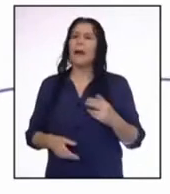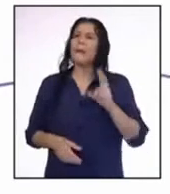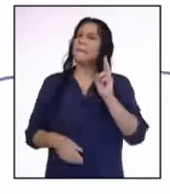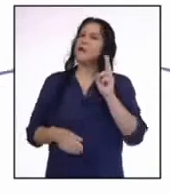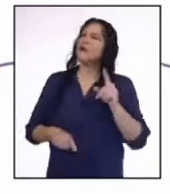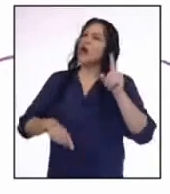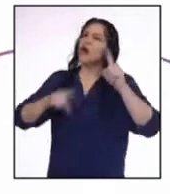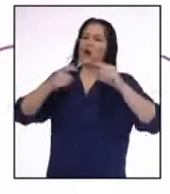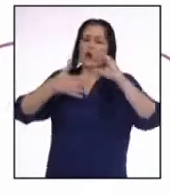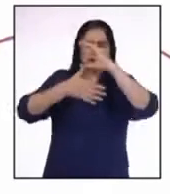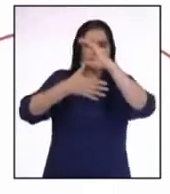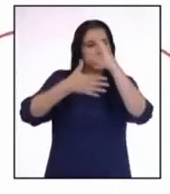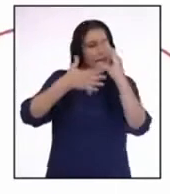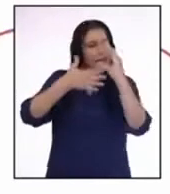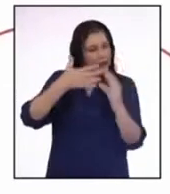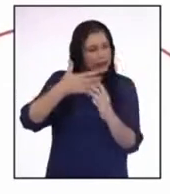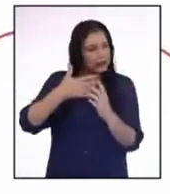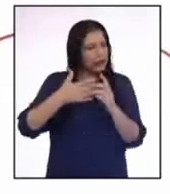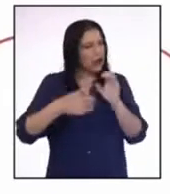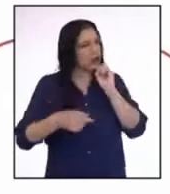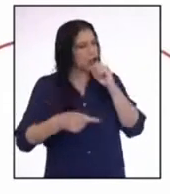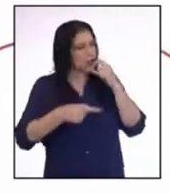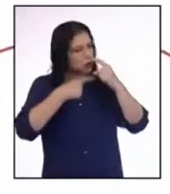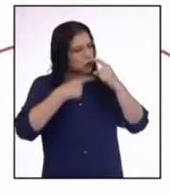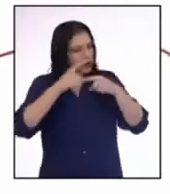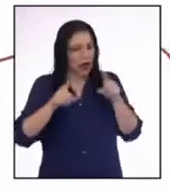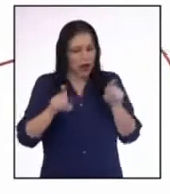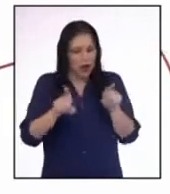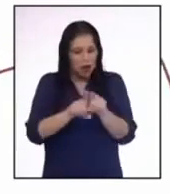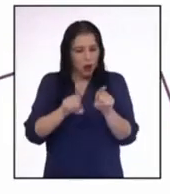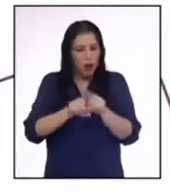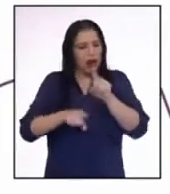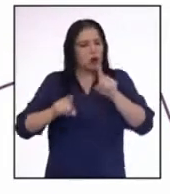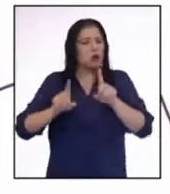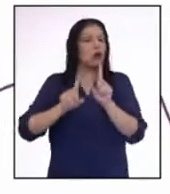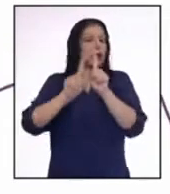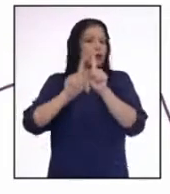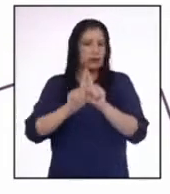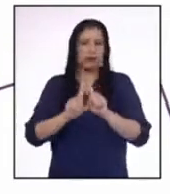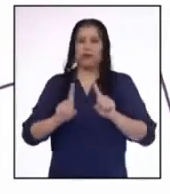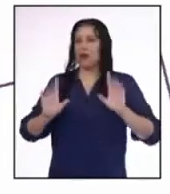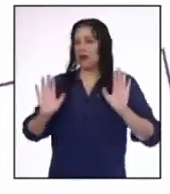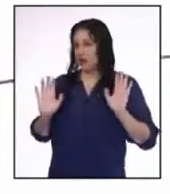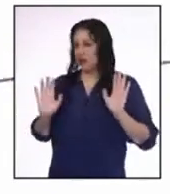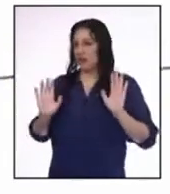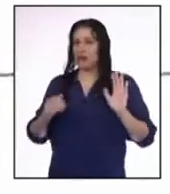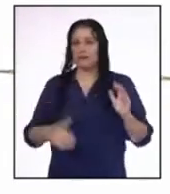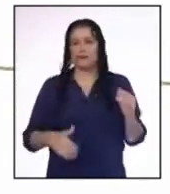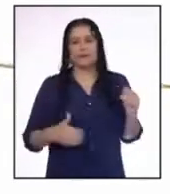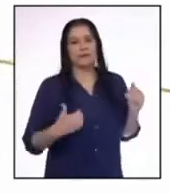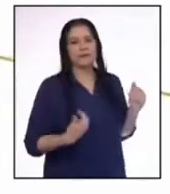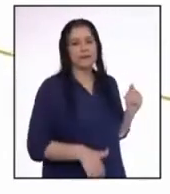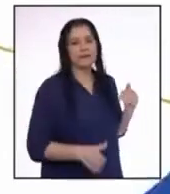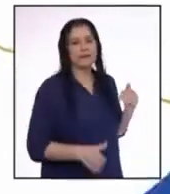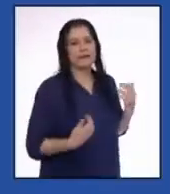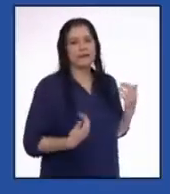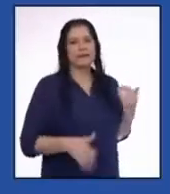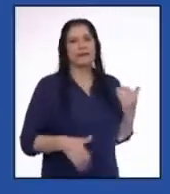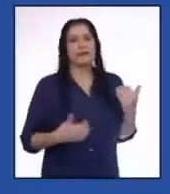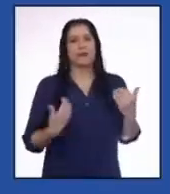Profesor, algunas características que han mencionado coinciden y otras son muy diferentes.